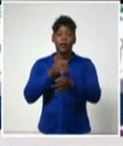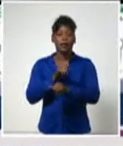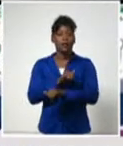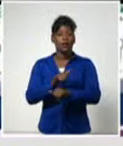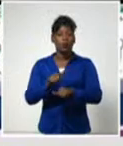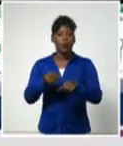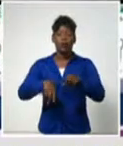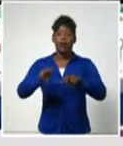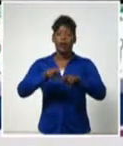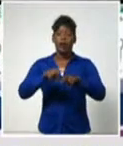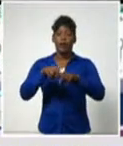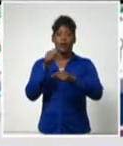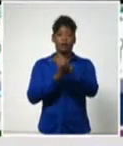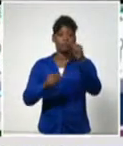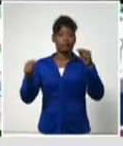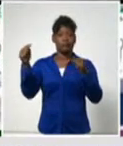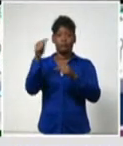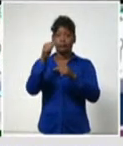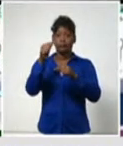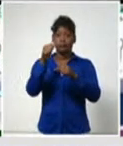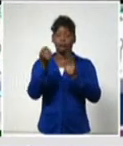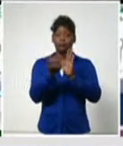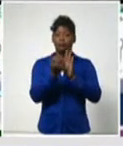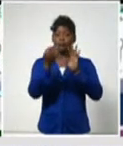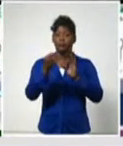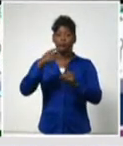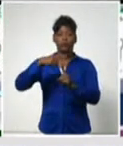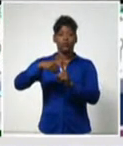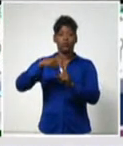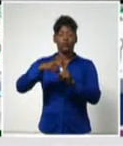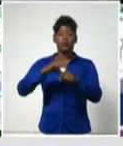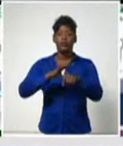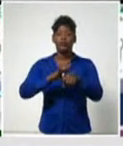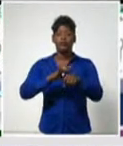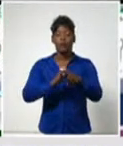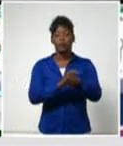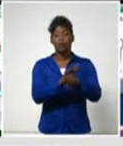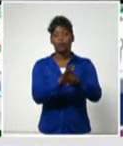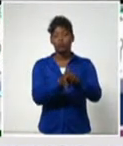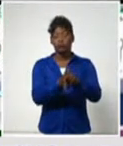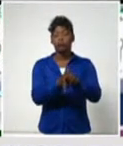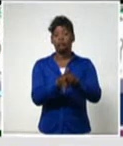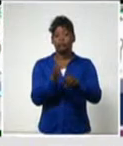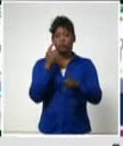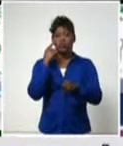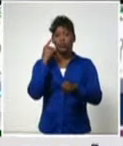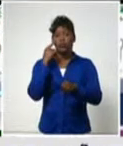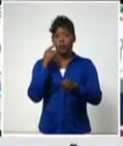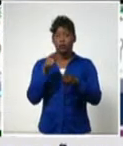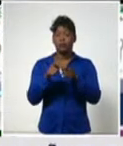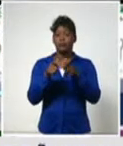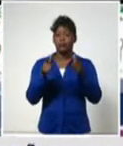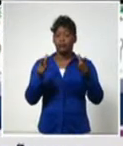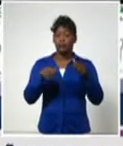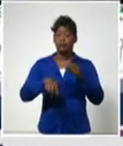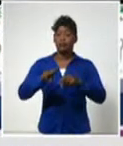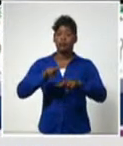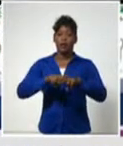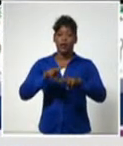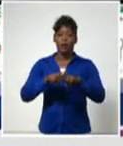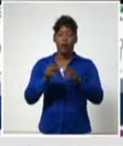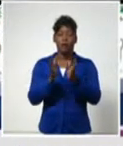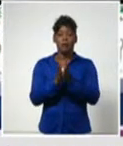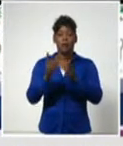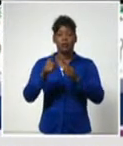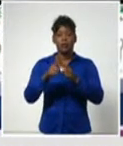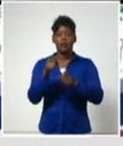Habana la que ha confirmado en los últimos días una cifra superior a los 100 casos con la COVID-19. Por ejemplo, Matanzas solo